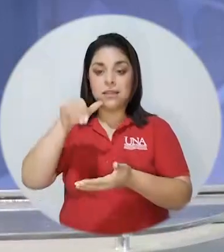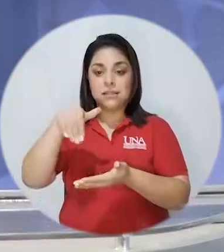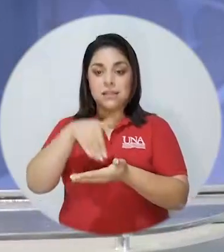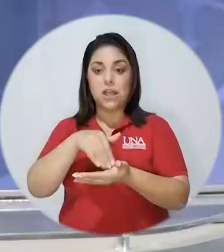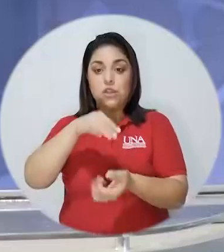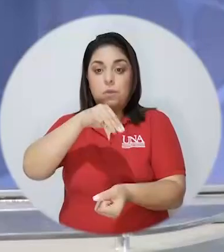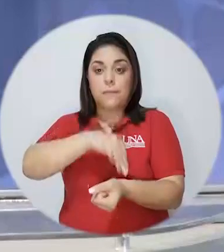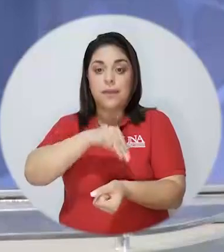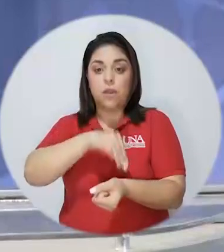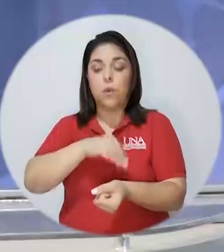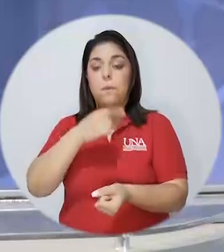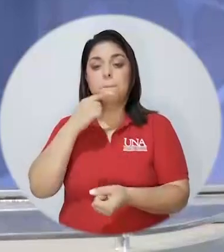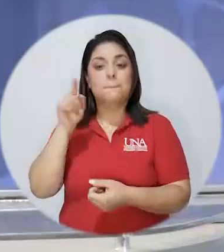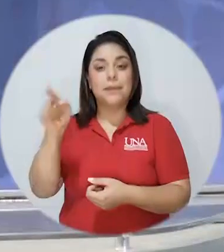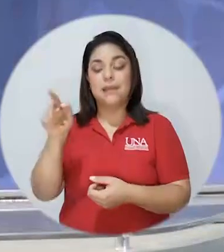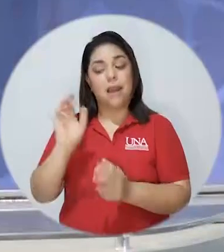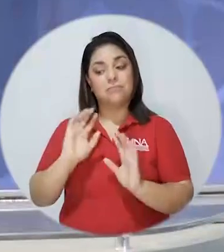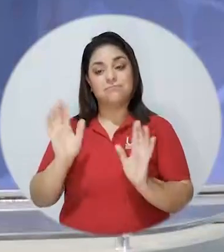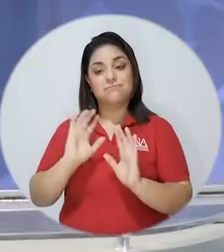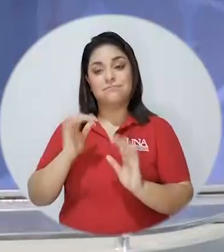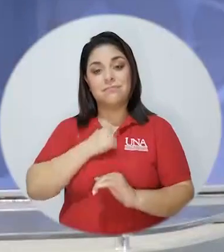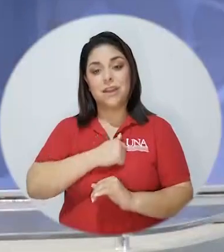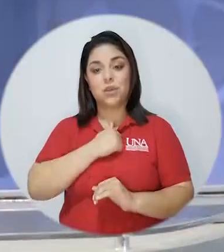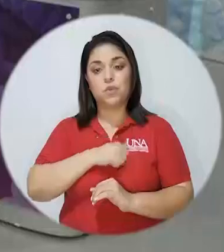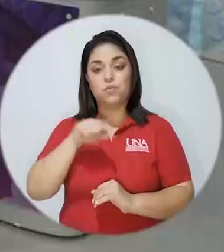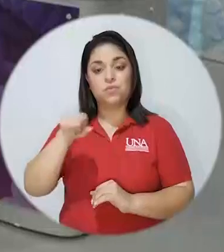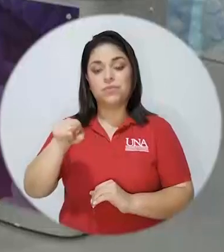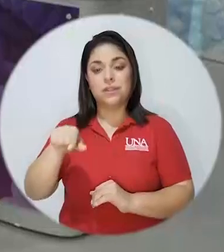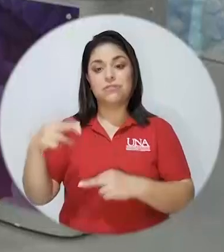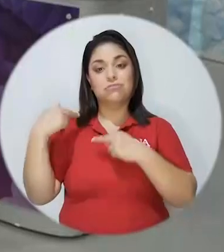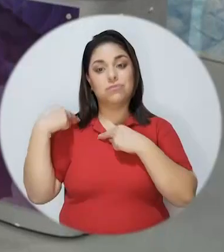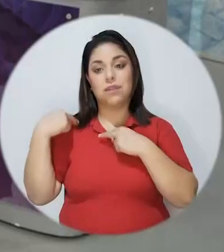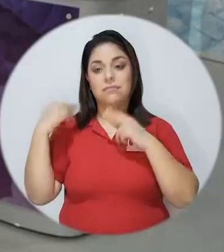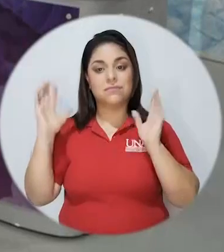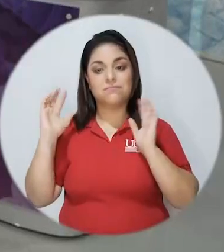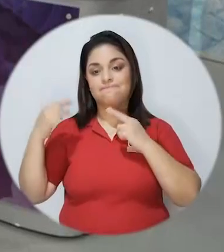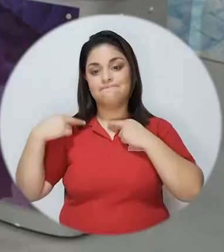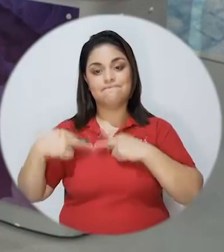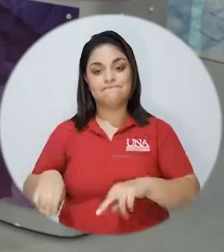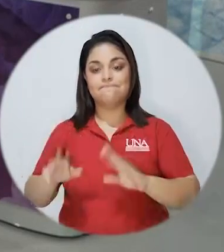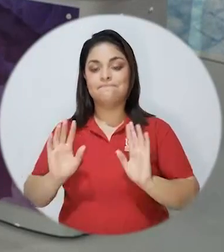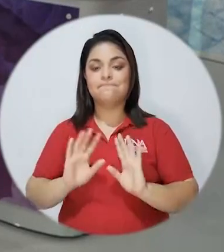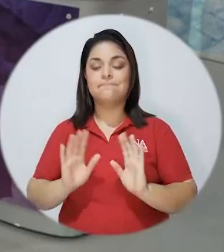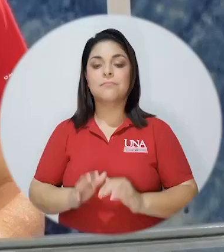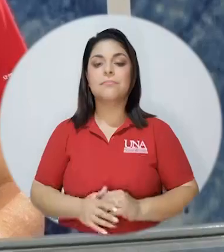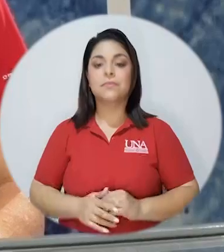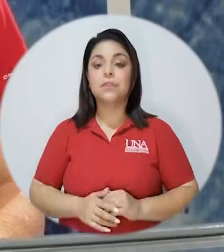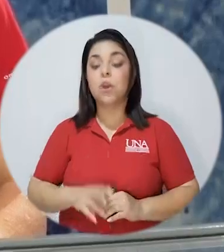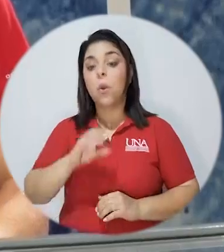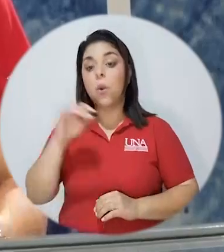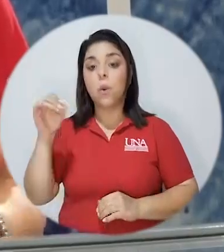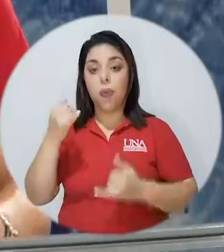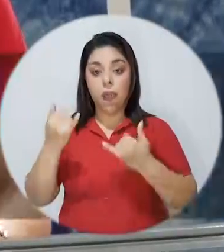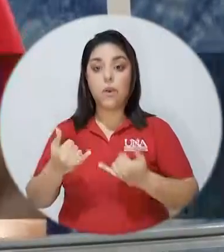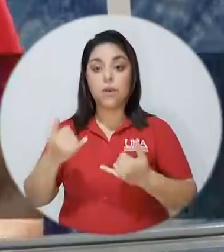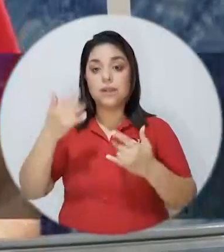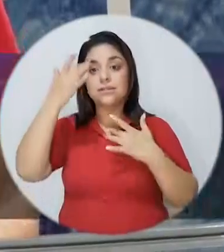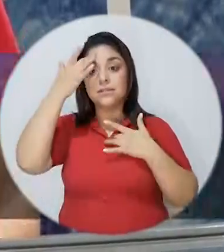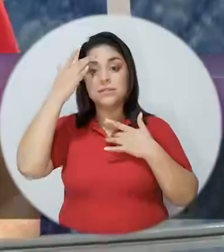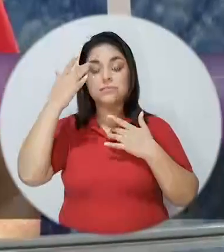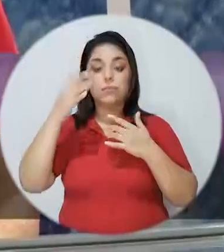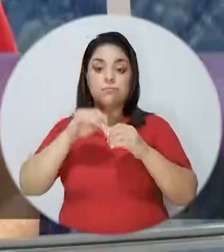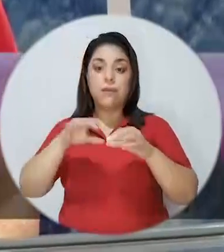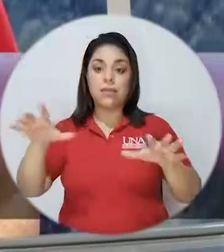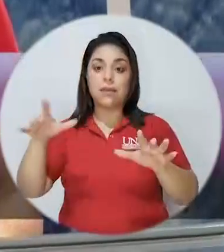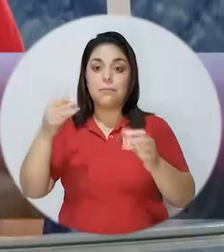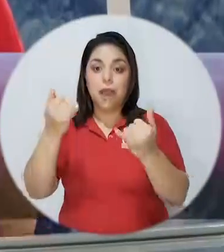y simplemente la aseguradora diga, no, perdón, pero no nos corresponde. Sí, no, imagínense ahora en estos momentos que hay, no, en la pandemia, por ejemplo, los servicios de salud de